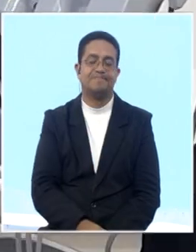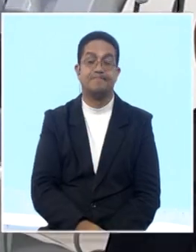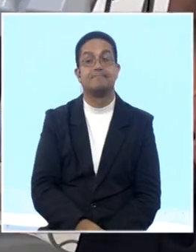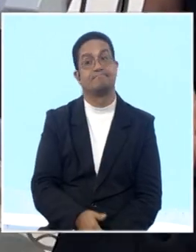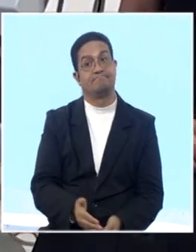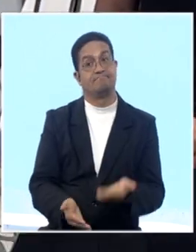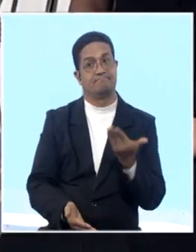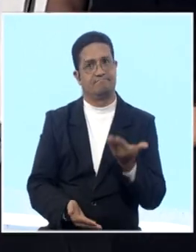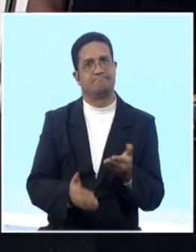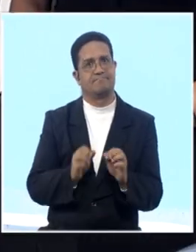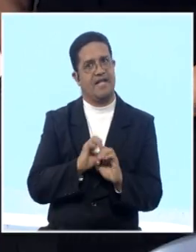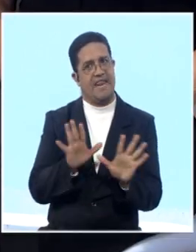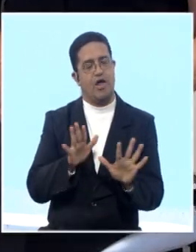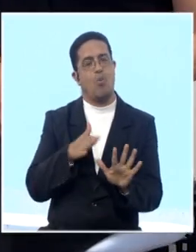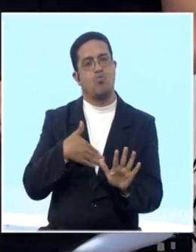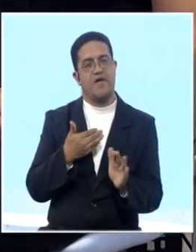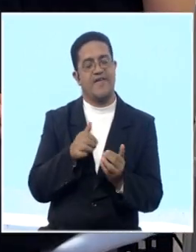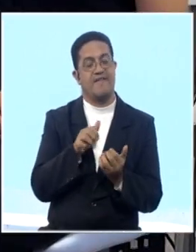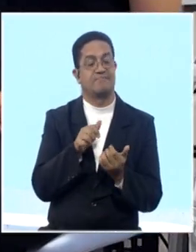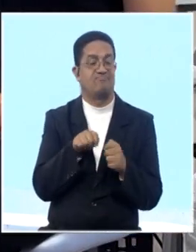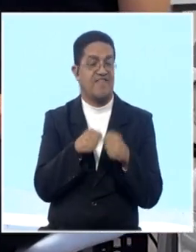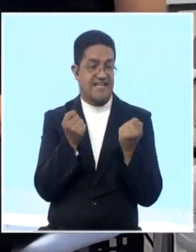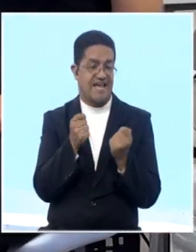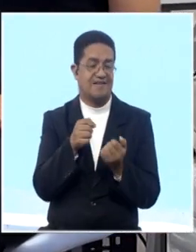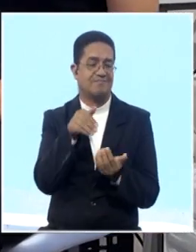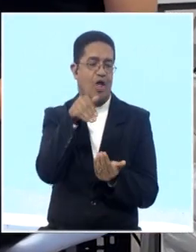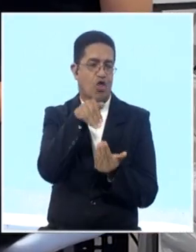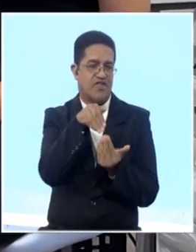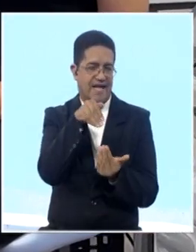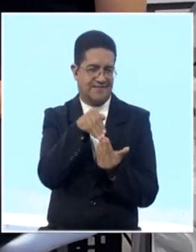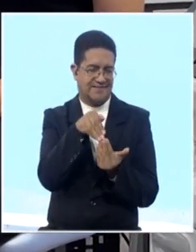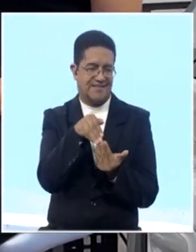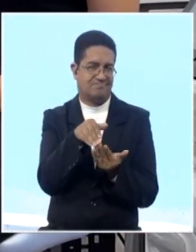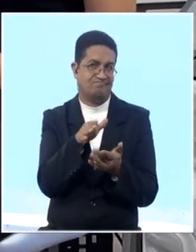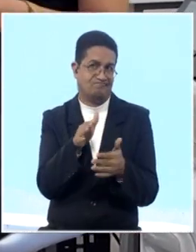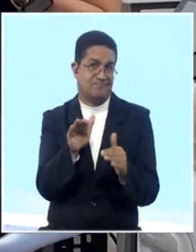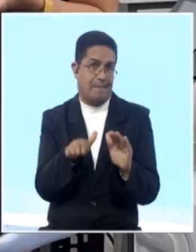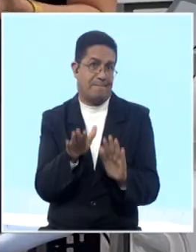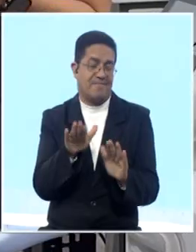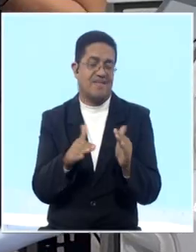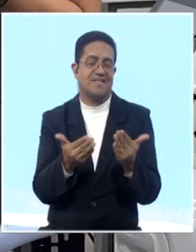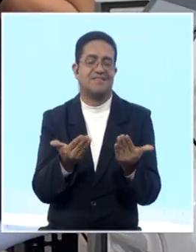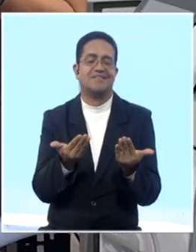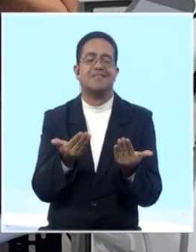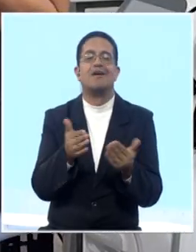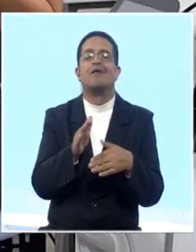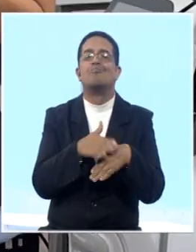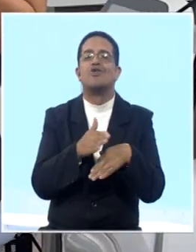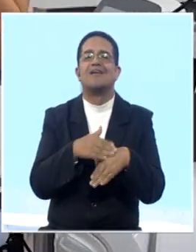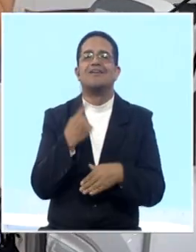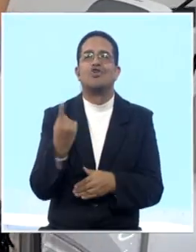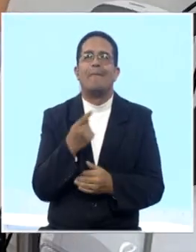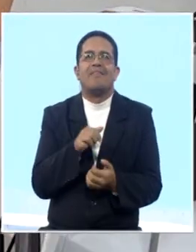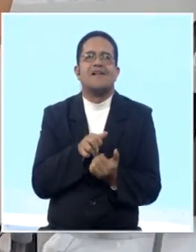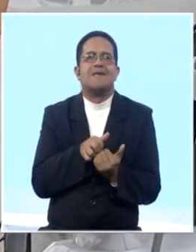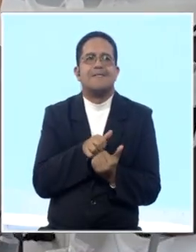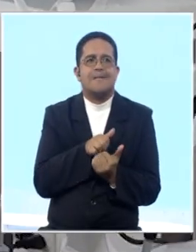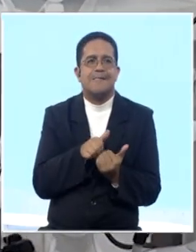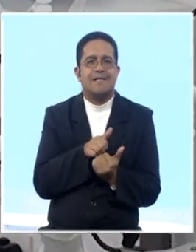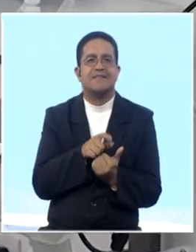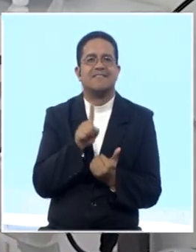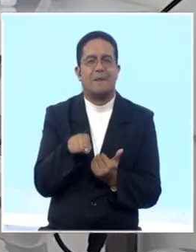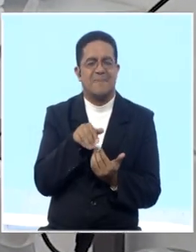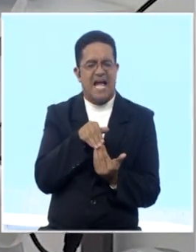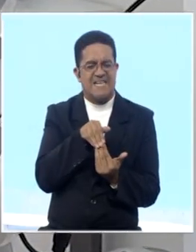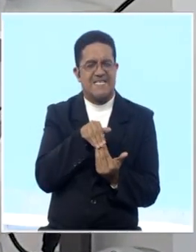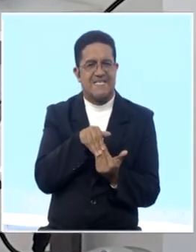se pueden hacer también daños de las piezas dentales debido al tipo de bruxismo que se pueda tener, porque no solamente es ese movimiento, también el apretamiento, y